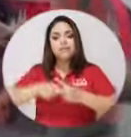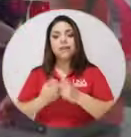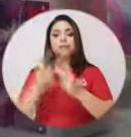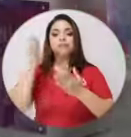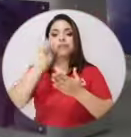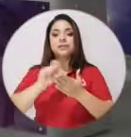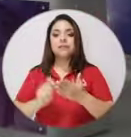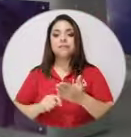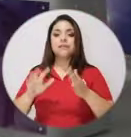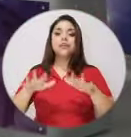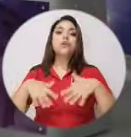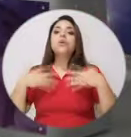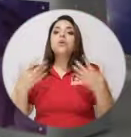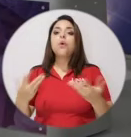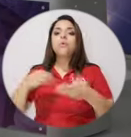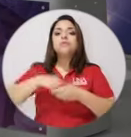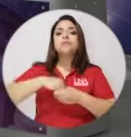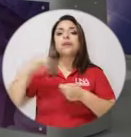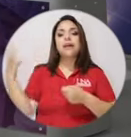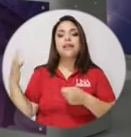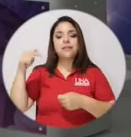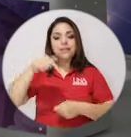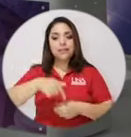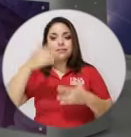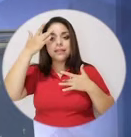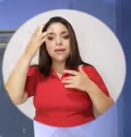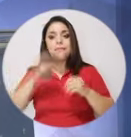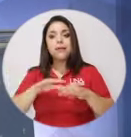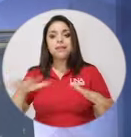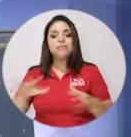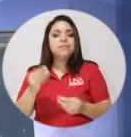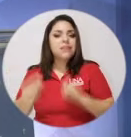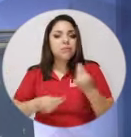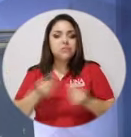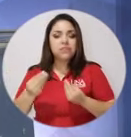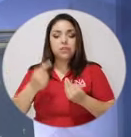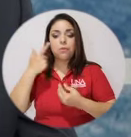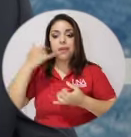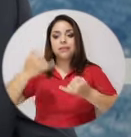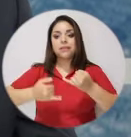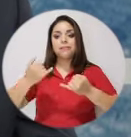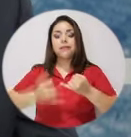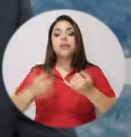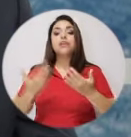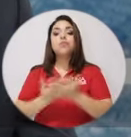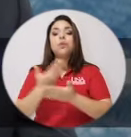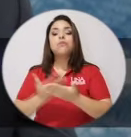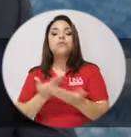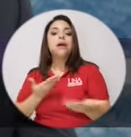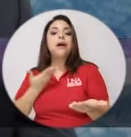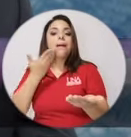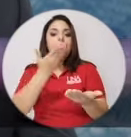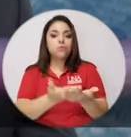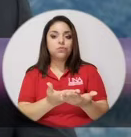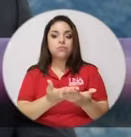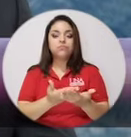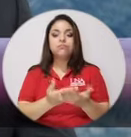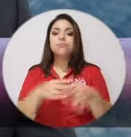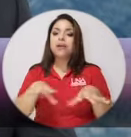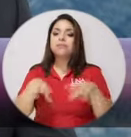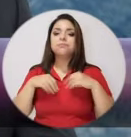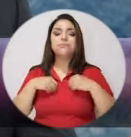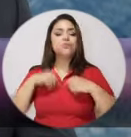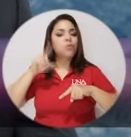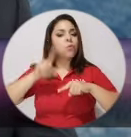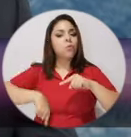escribir cómo vamos a salir de esta pandemia? ¿Qué es lo que estamos haciendo para salir? ¿Y cuál va a ser nuestros nuevos aportes? Reconociendo